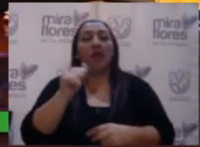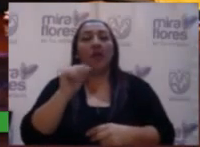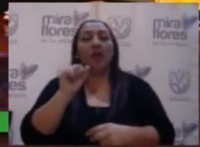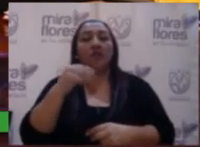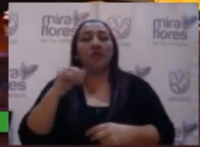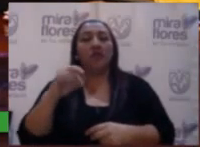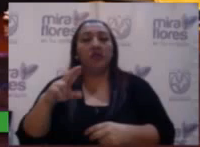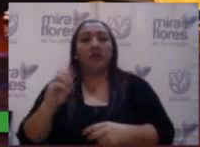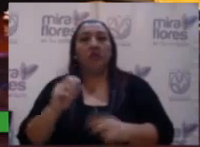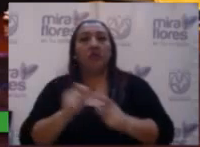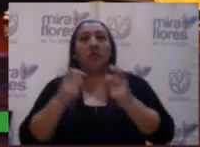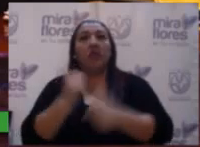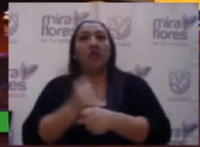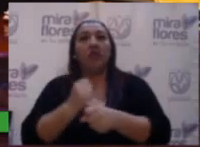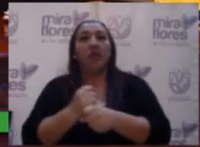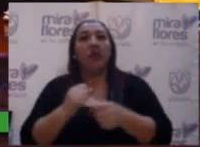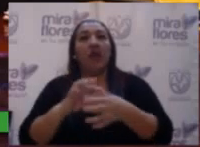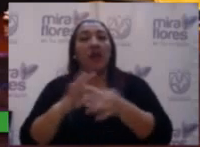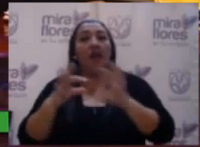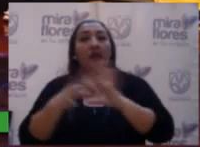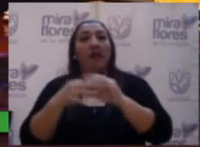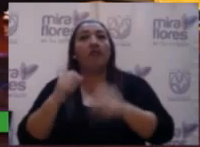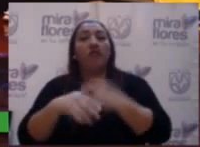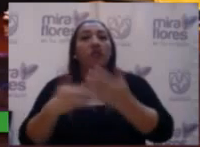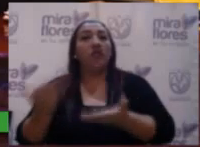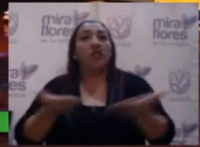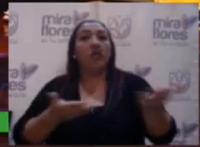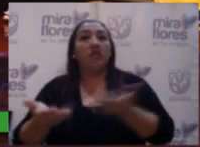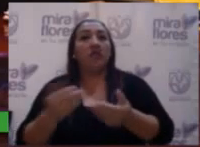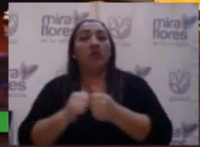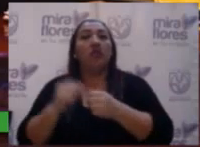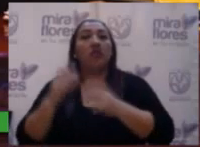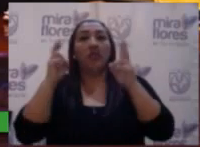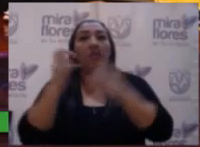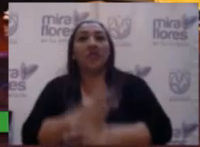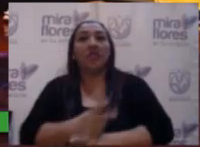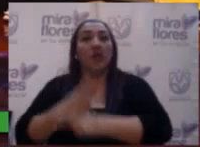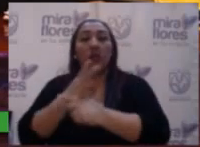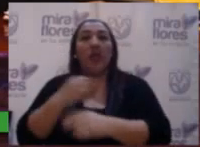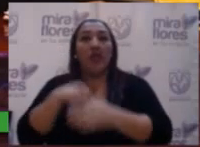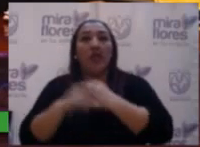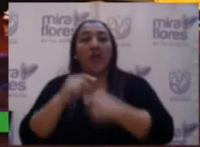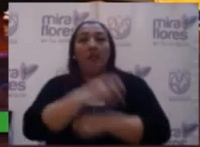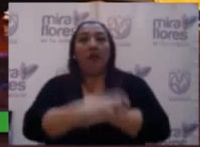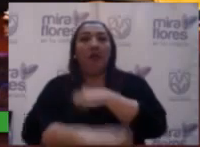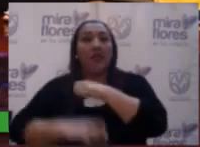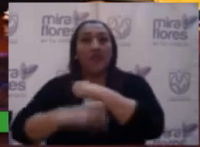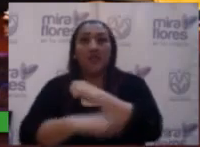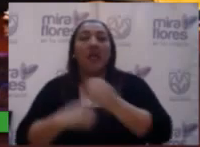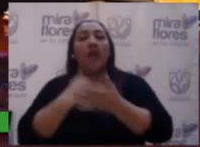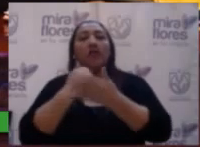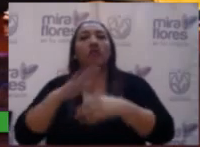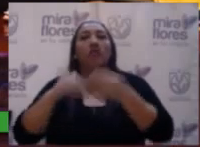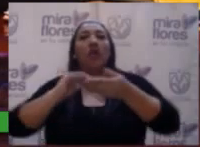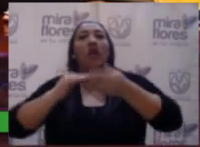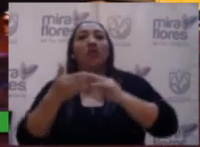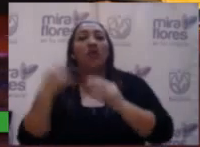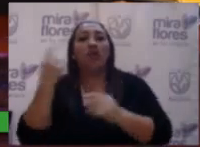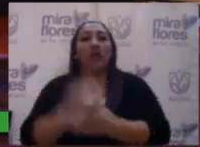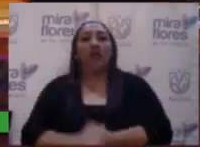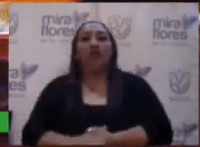reconocimiento a su trayectoria profesional y vocación de servicio en la gestión de la seguridad y defensa del país en bienestar de la comunidad en